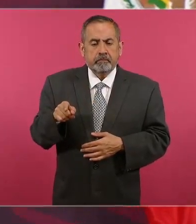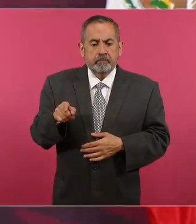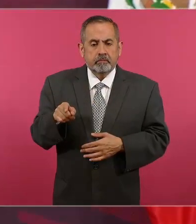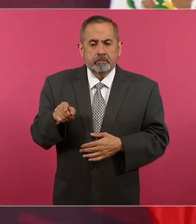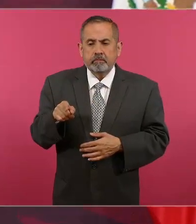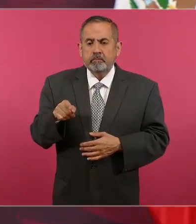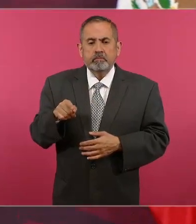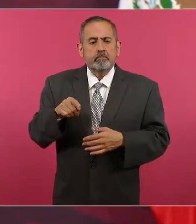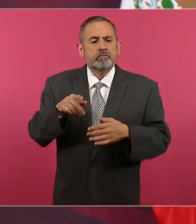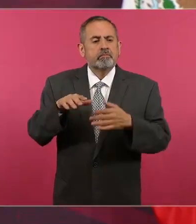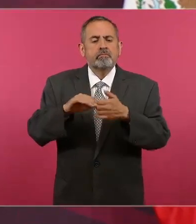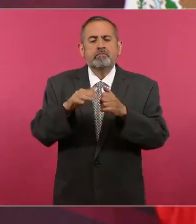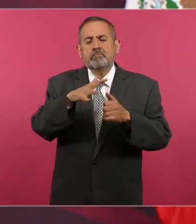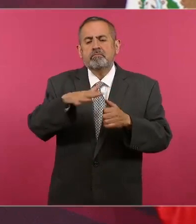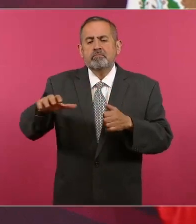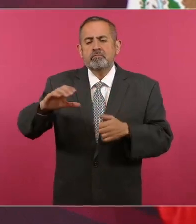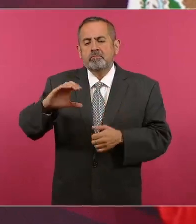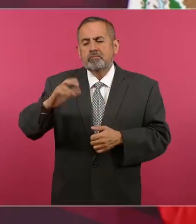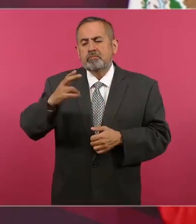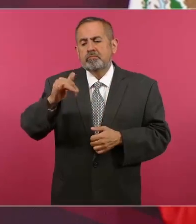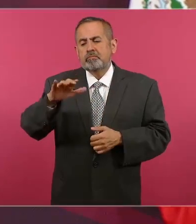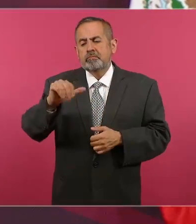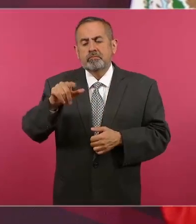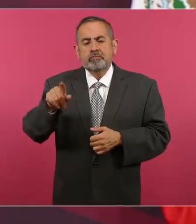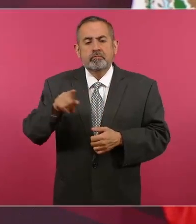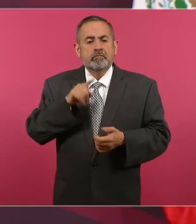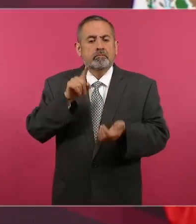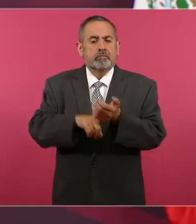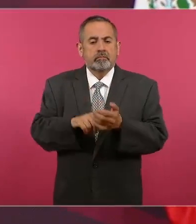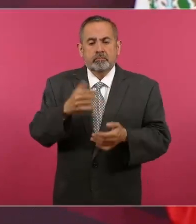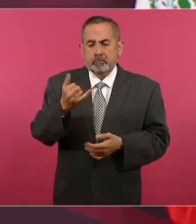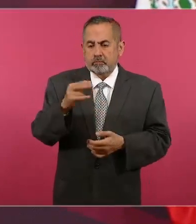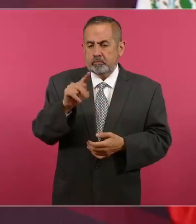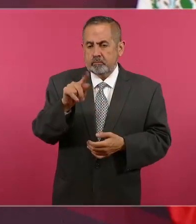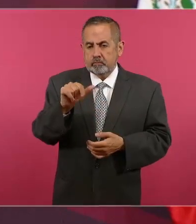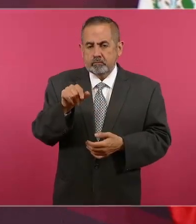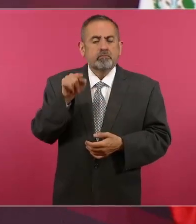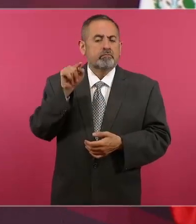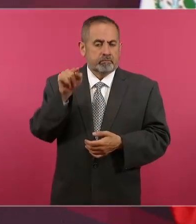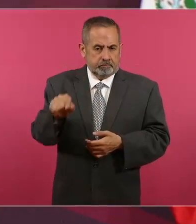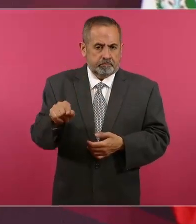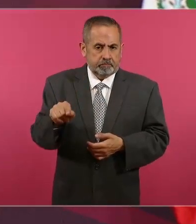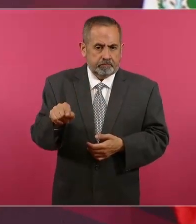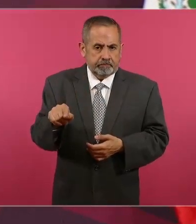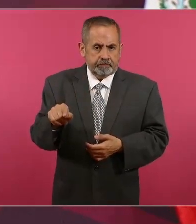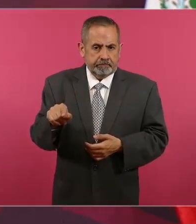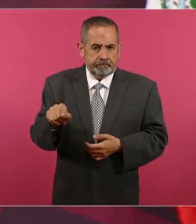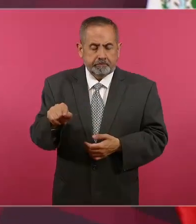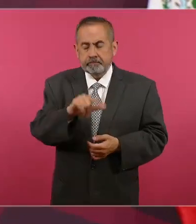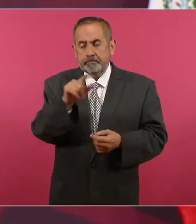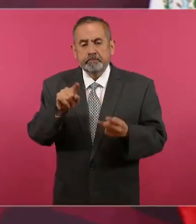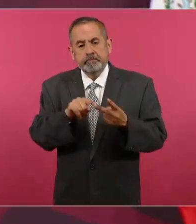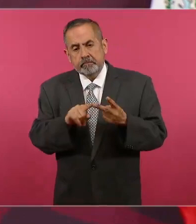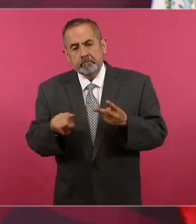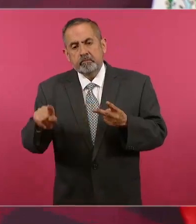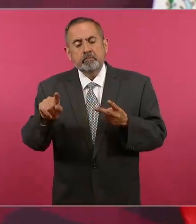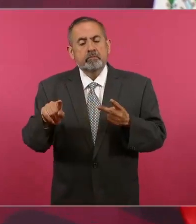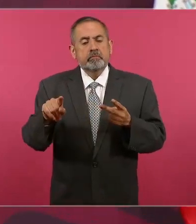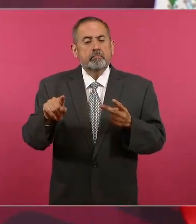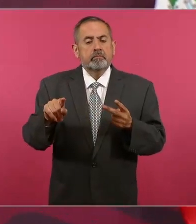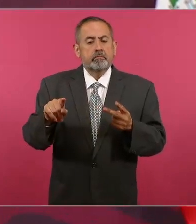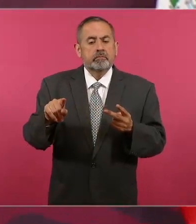por toda la Costa Chica. Vamos a ir a Yutla de los Libres. Vamos a estar en